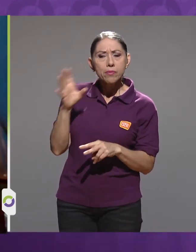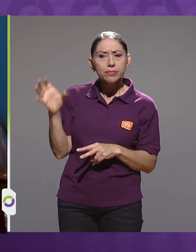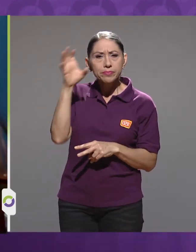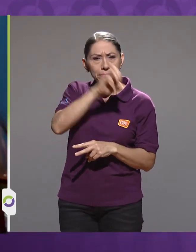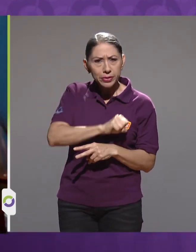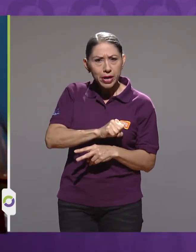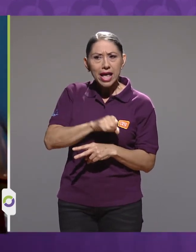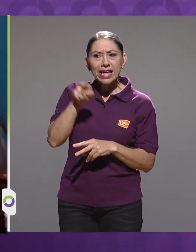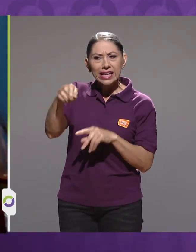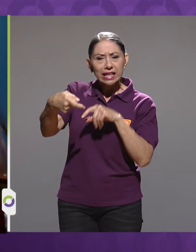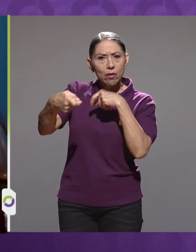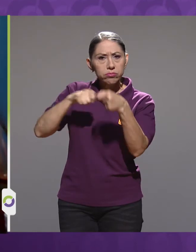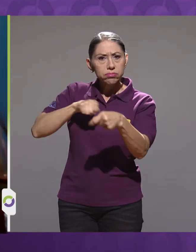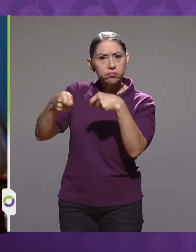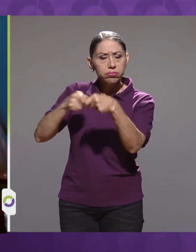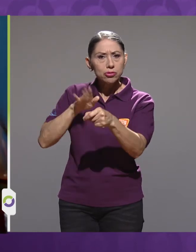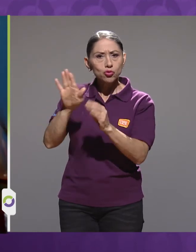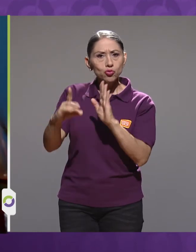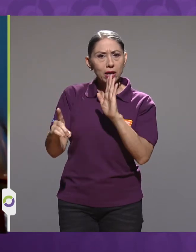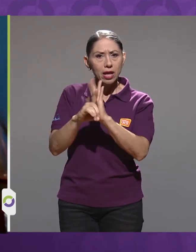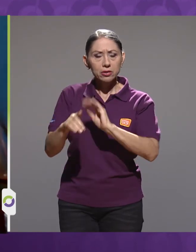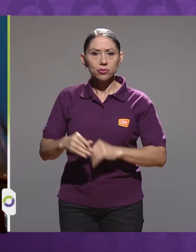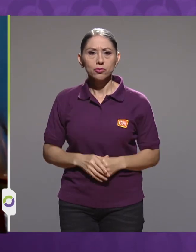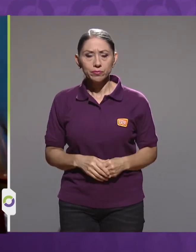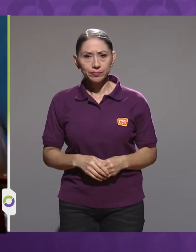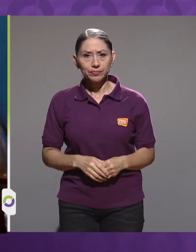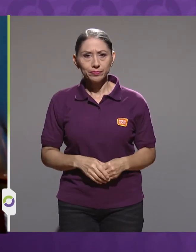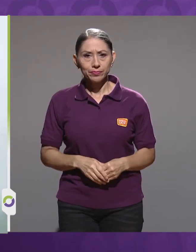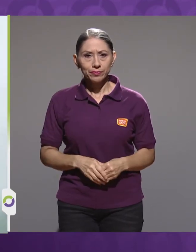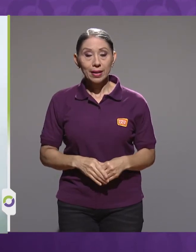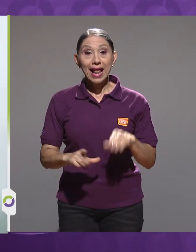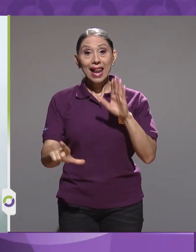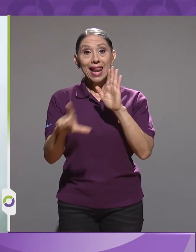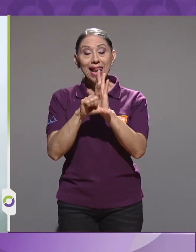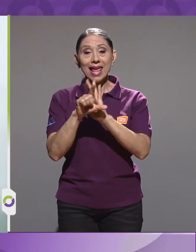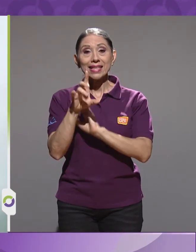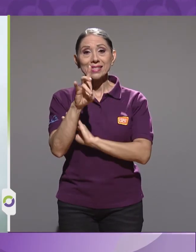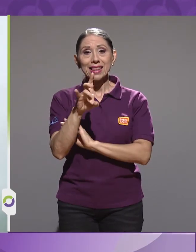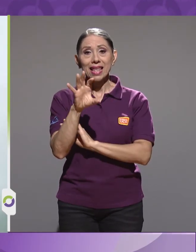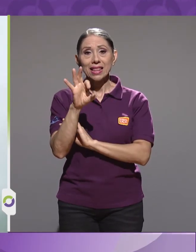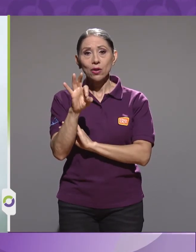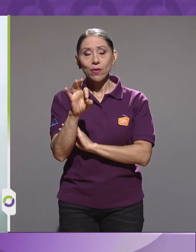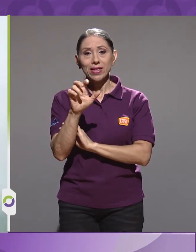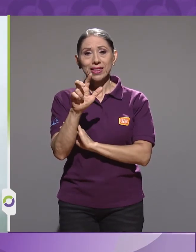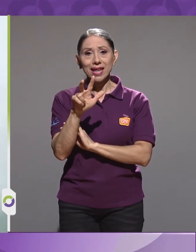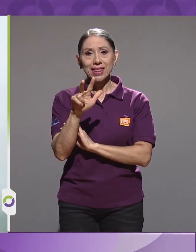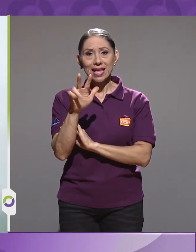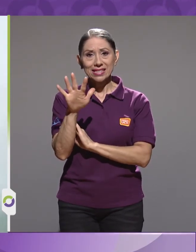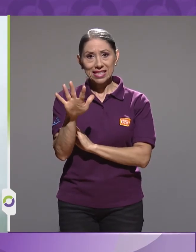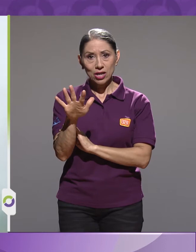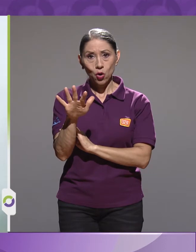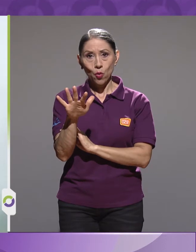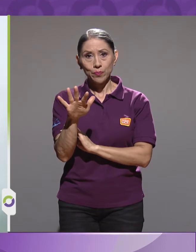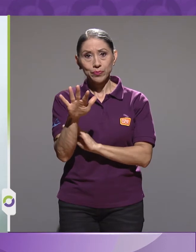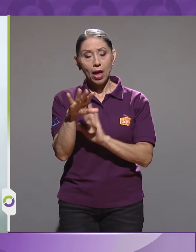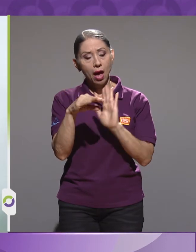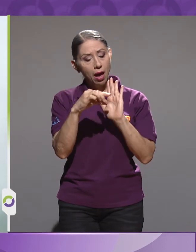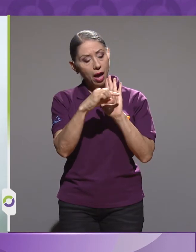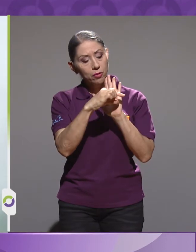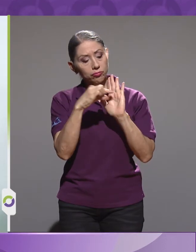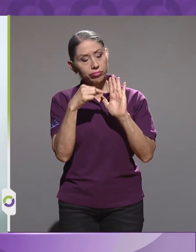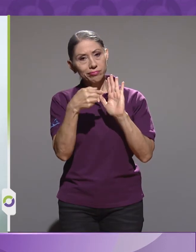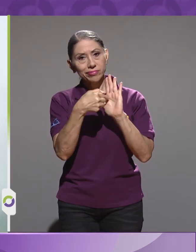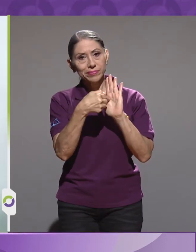siendo vulnerada o violentada en sus derechos. Es en la ley 7935, ¿verdad? Donde